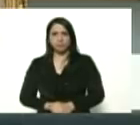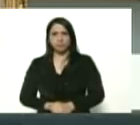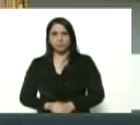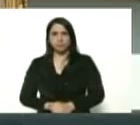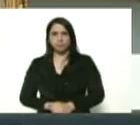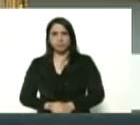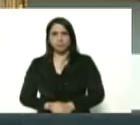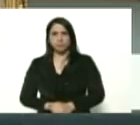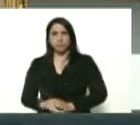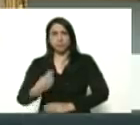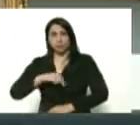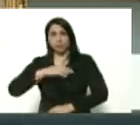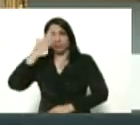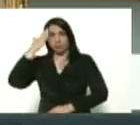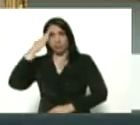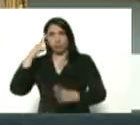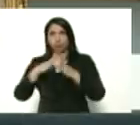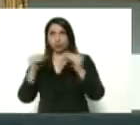Lo sabíamos todo.